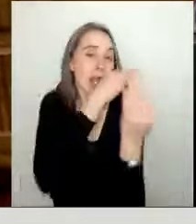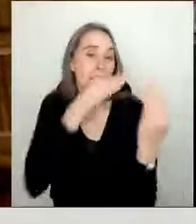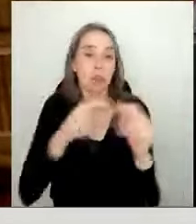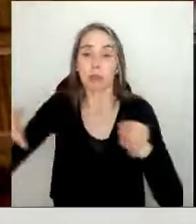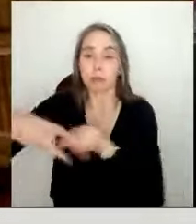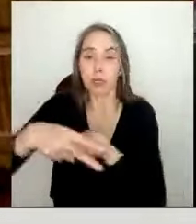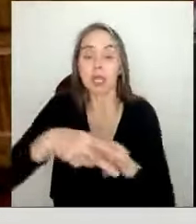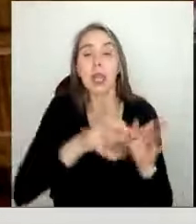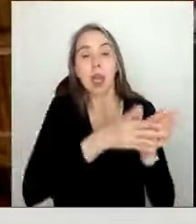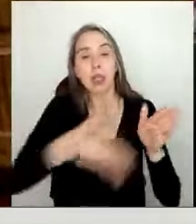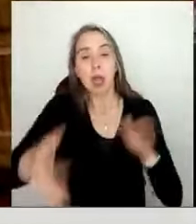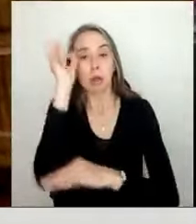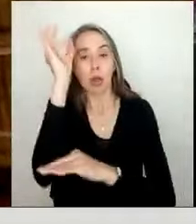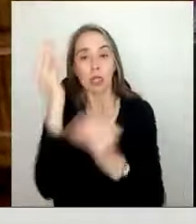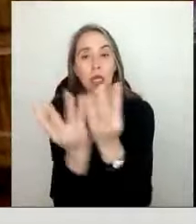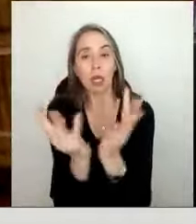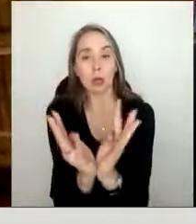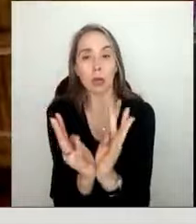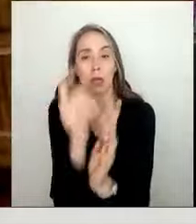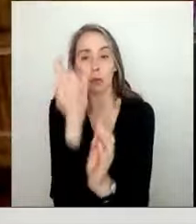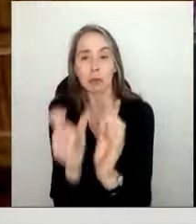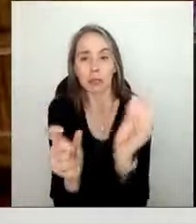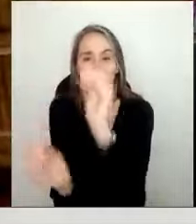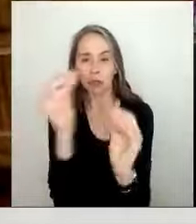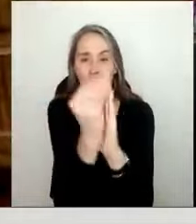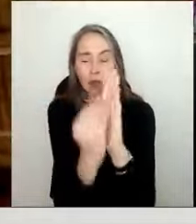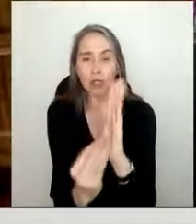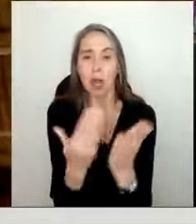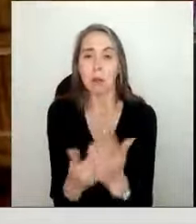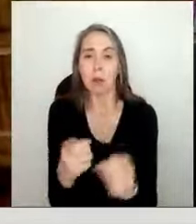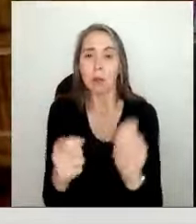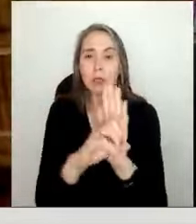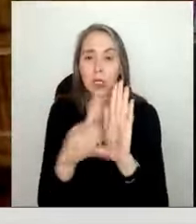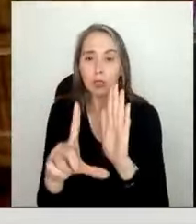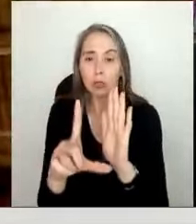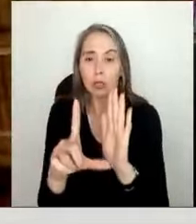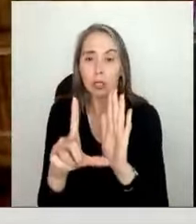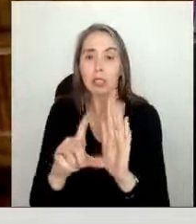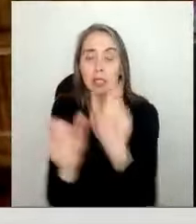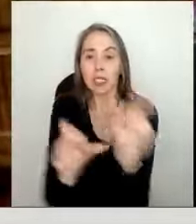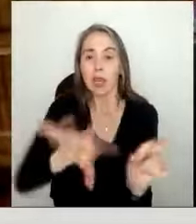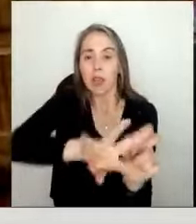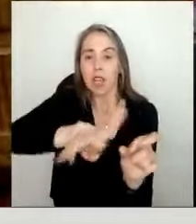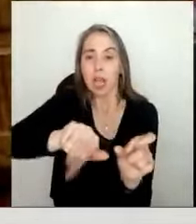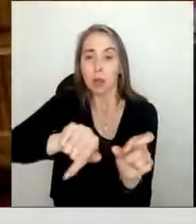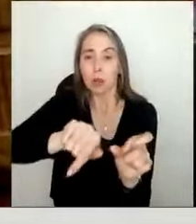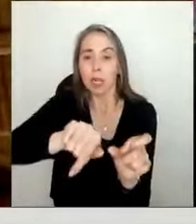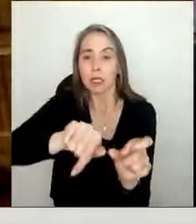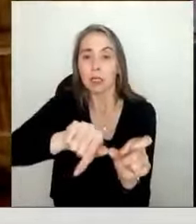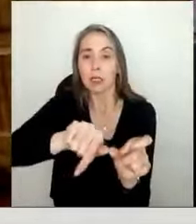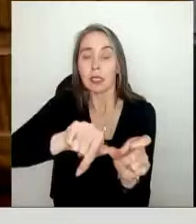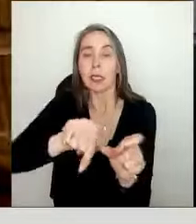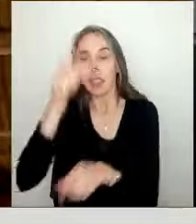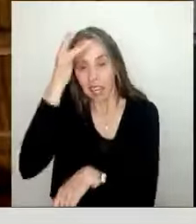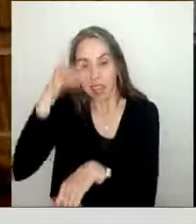presencia de corporo redactando la propuesta constitucional delincuentes que utilizaron una de las enfermedades más